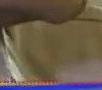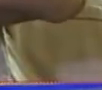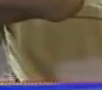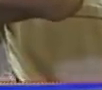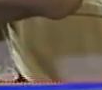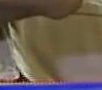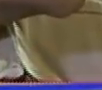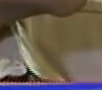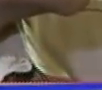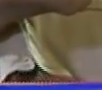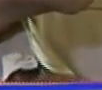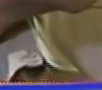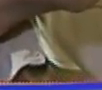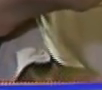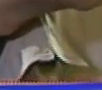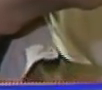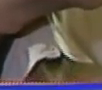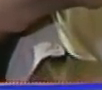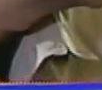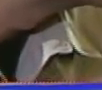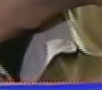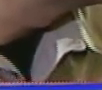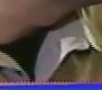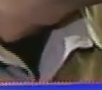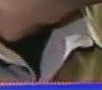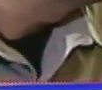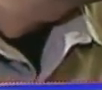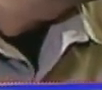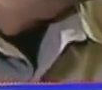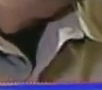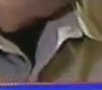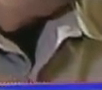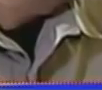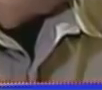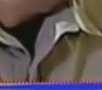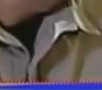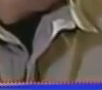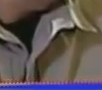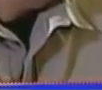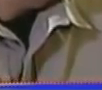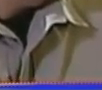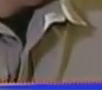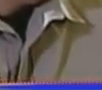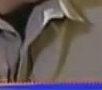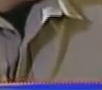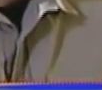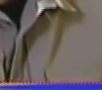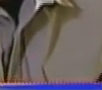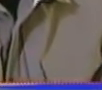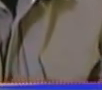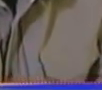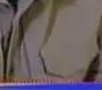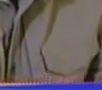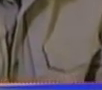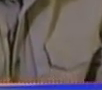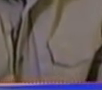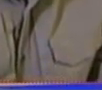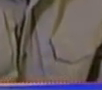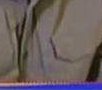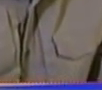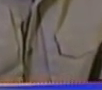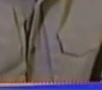Ministro de Salud, Carlos Alvarado, autoridades militares del país, General en Jefe, Almirante en Jefe, Gobernador del